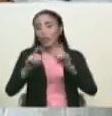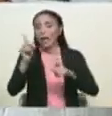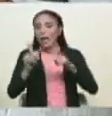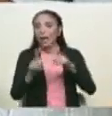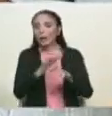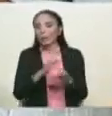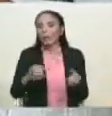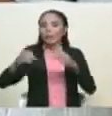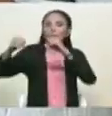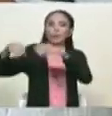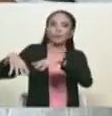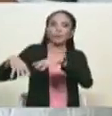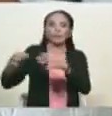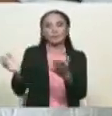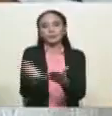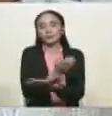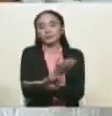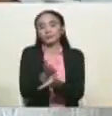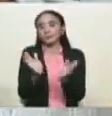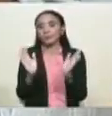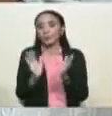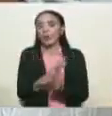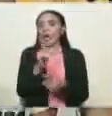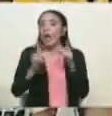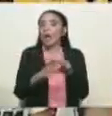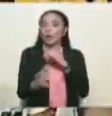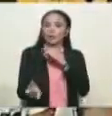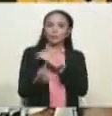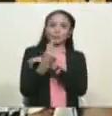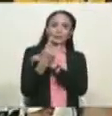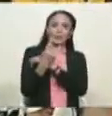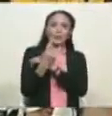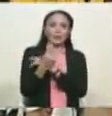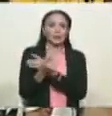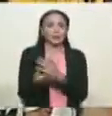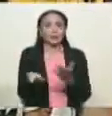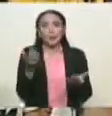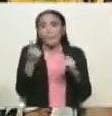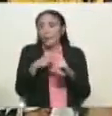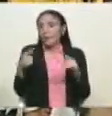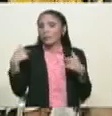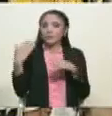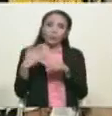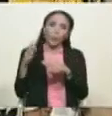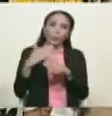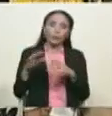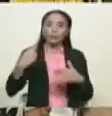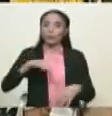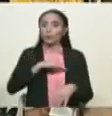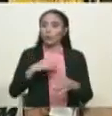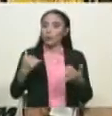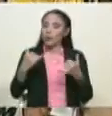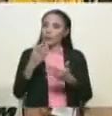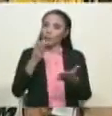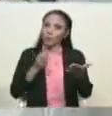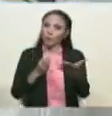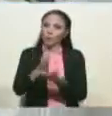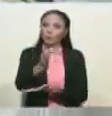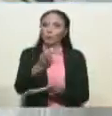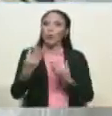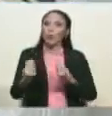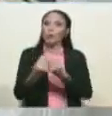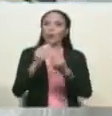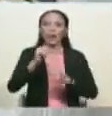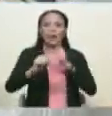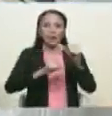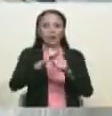lucha, otros caer en la traición, pero siempre nosotros perseverando junto, bueno, a generaciones que